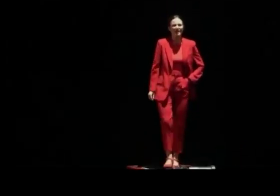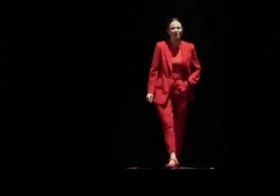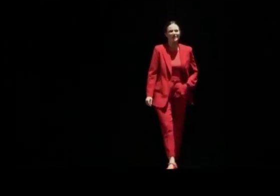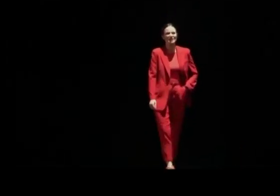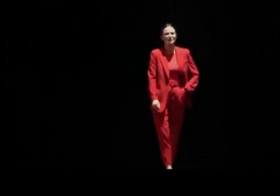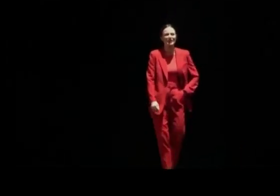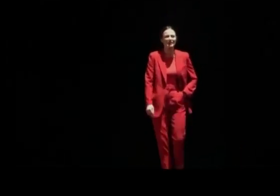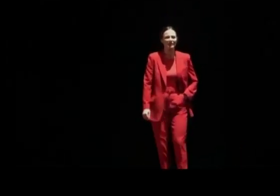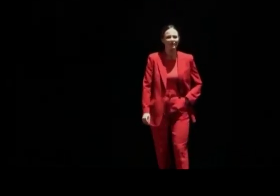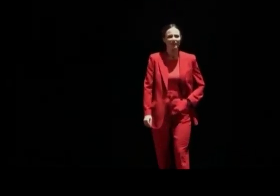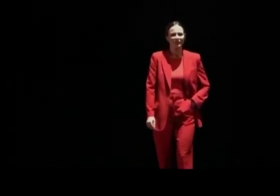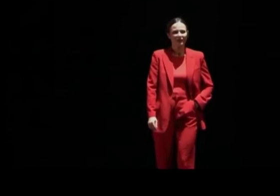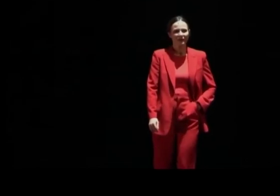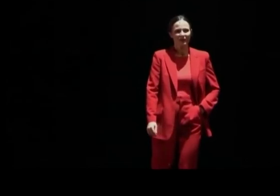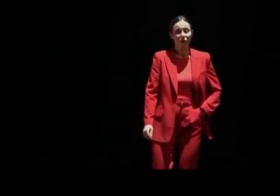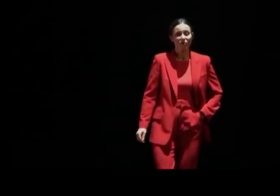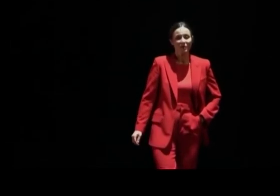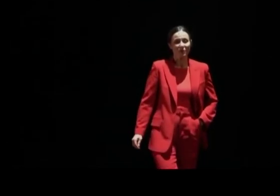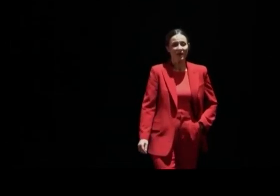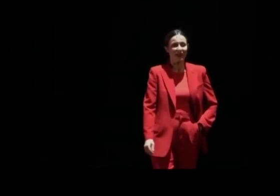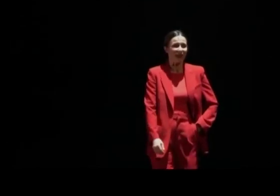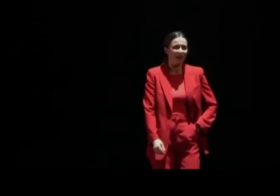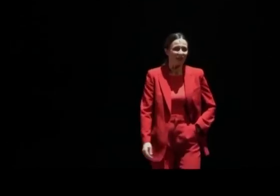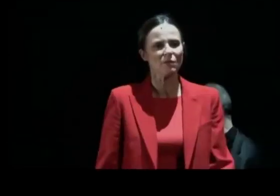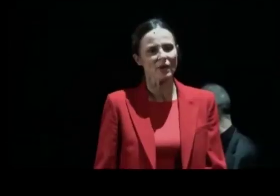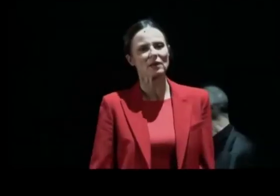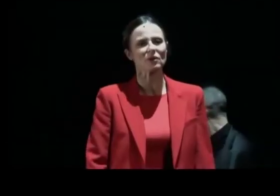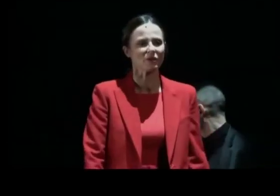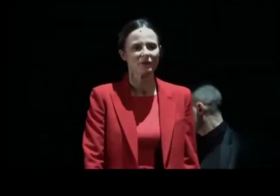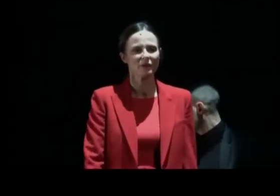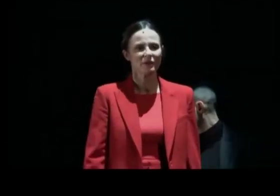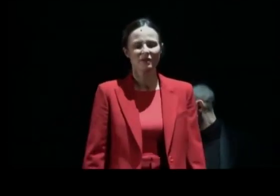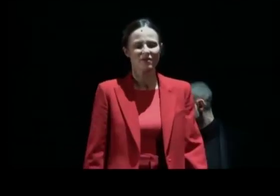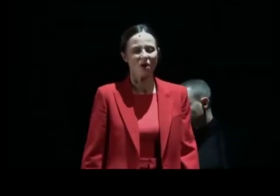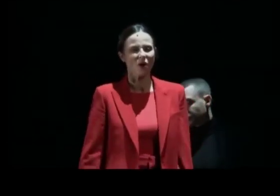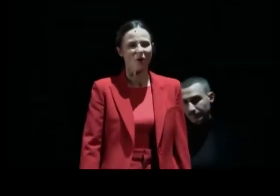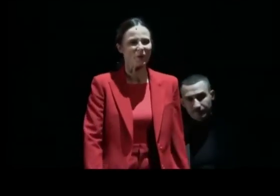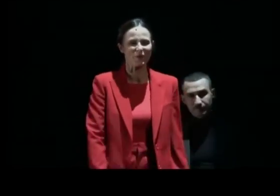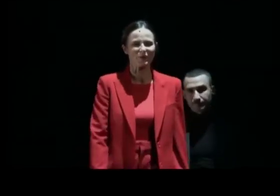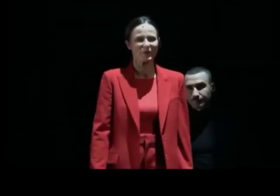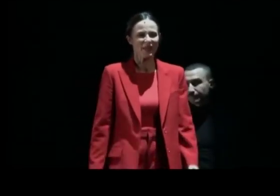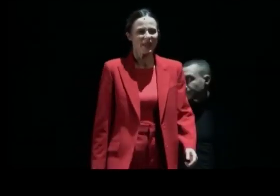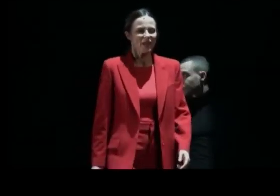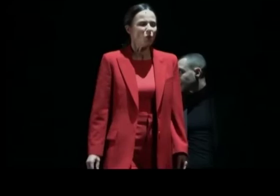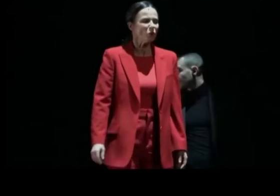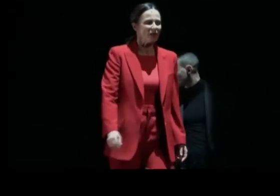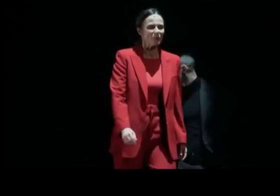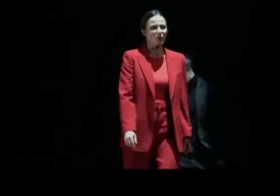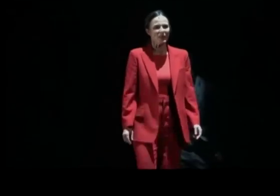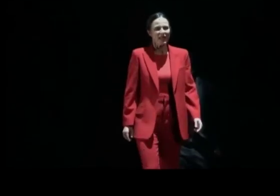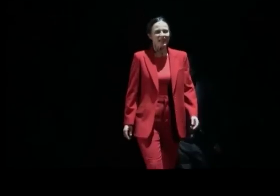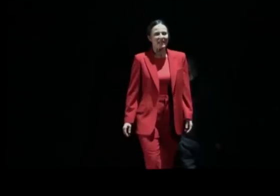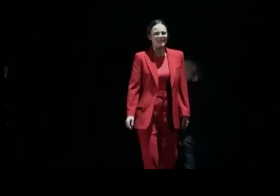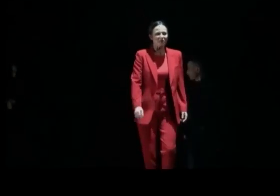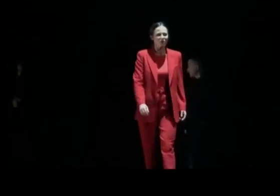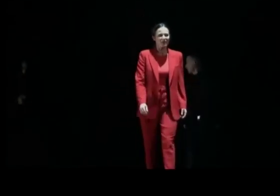nombre, el de Juana, se preguntan incesantemente si hay un destino femenino en la Tierra. En él se emprende un viaje para recordar a las Juanas